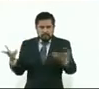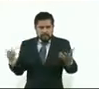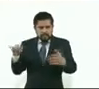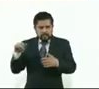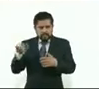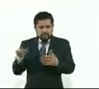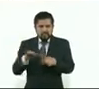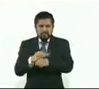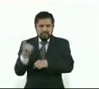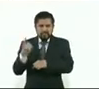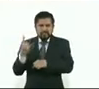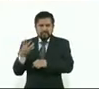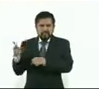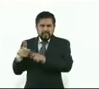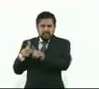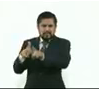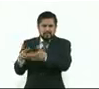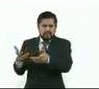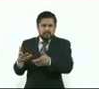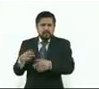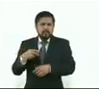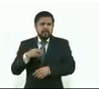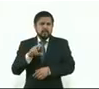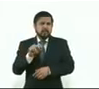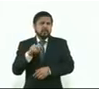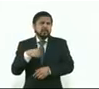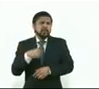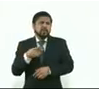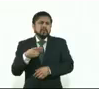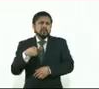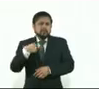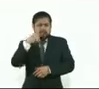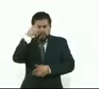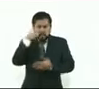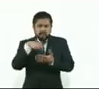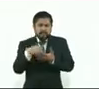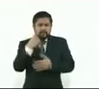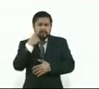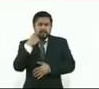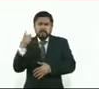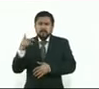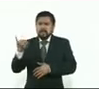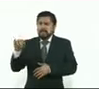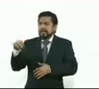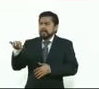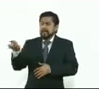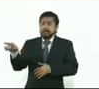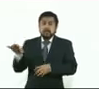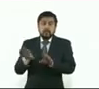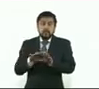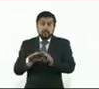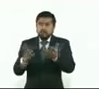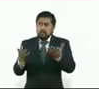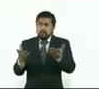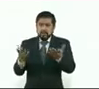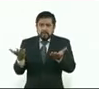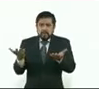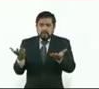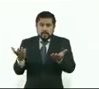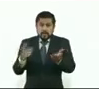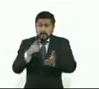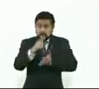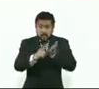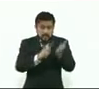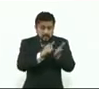ejercicio democrático? No lo calificaría de esa manera, sino sencillamente pues que no están acorde con lo que establece la